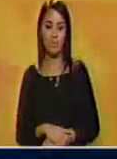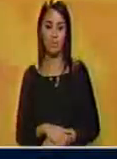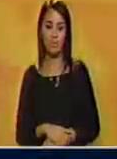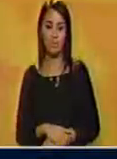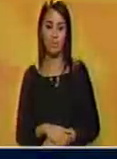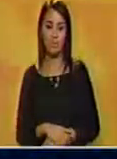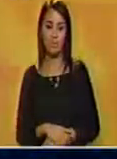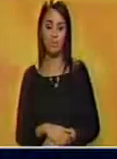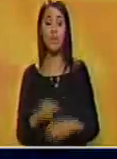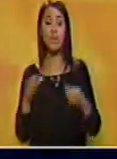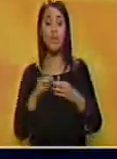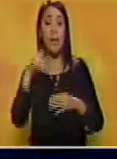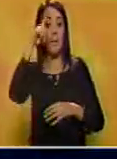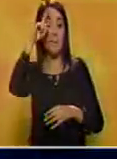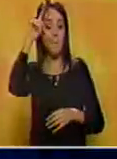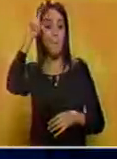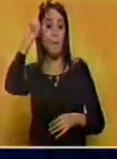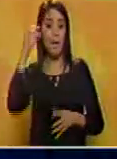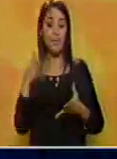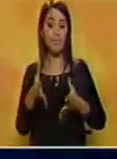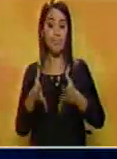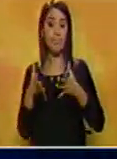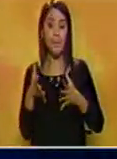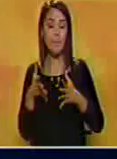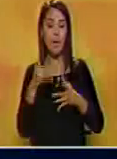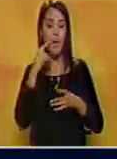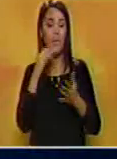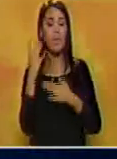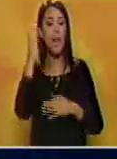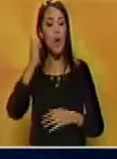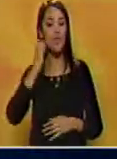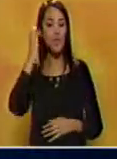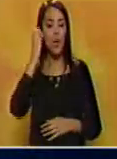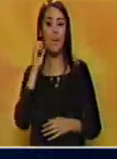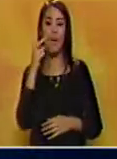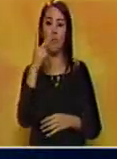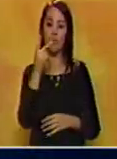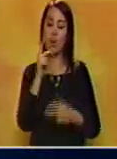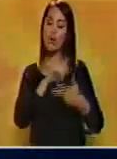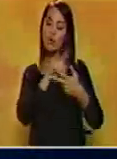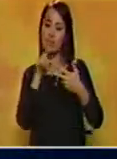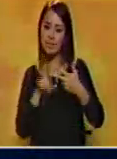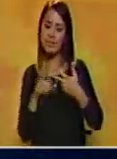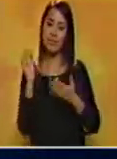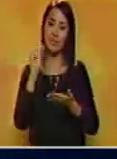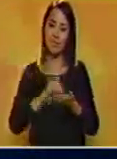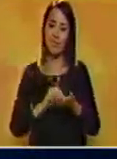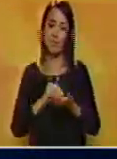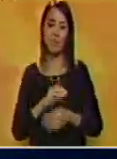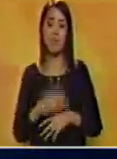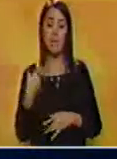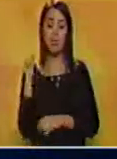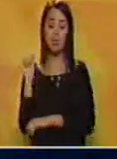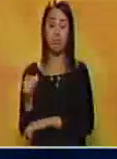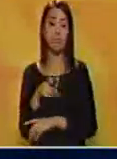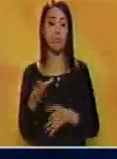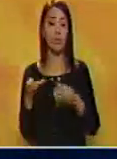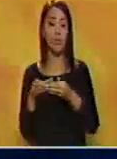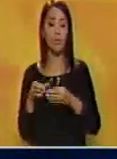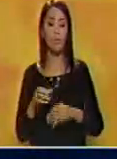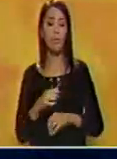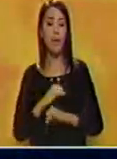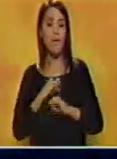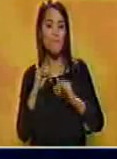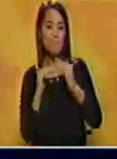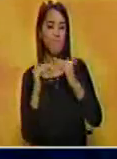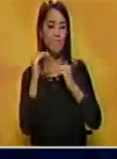El Atlético de Madrid se proclamó campeón de la UEFA Europa League por tercera vez en su historia tras vencer al Olympique de Marsella en la final